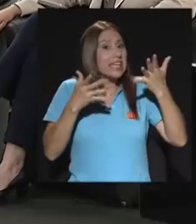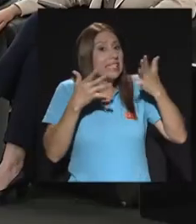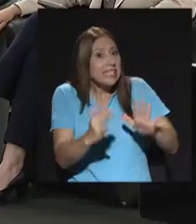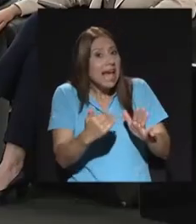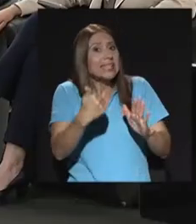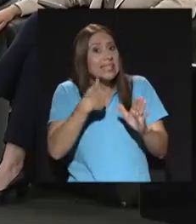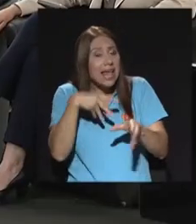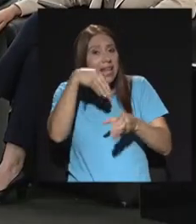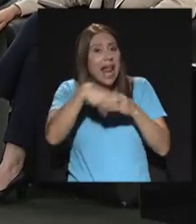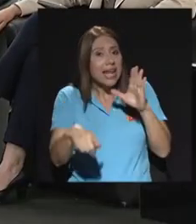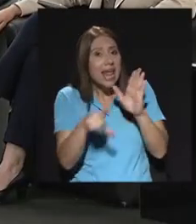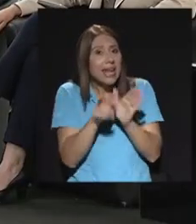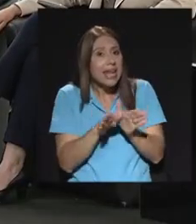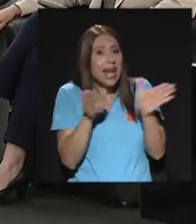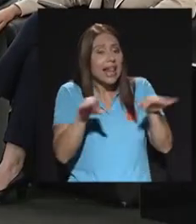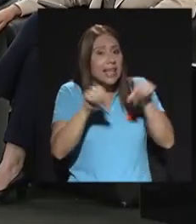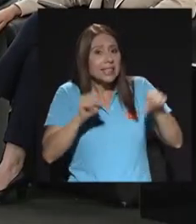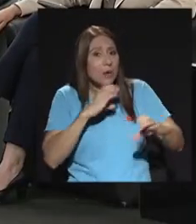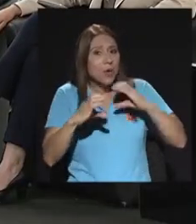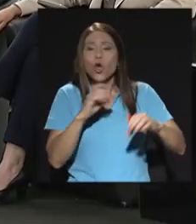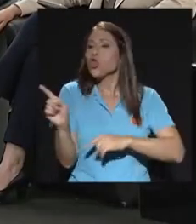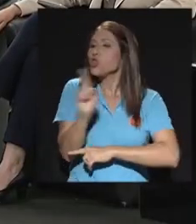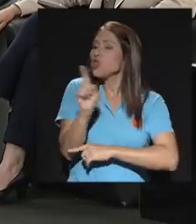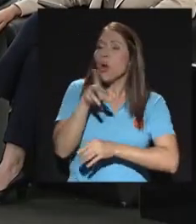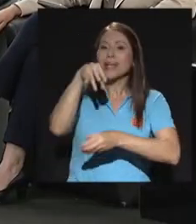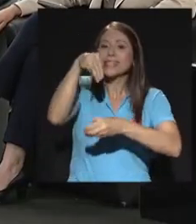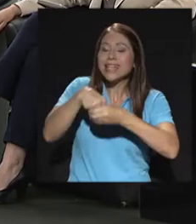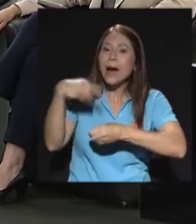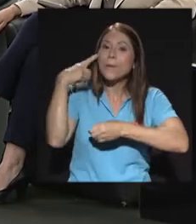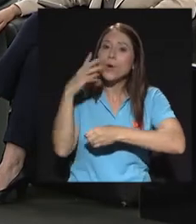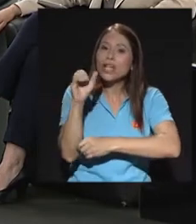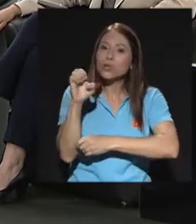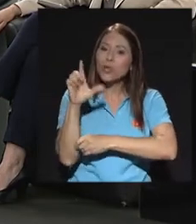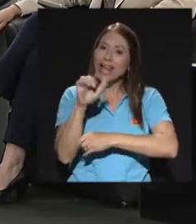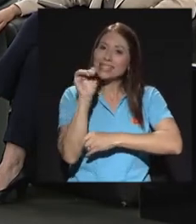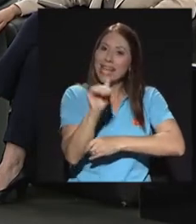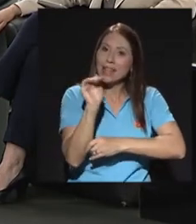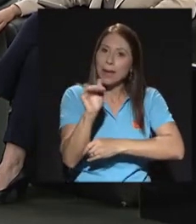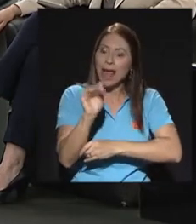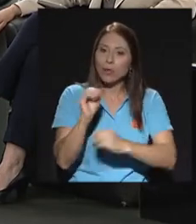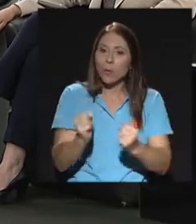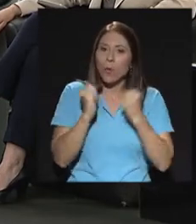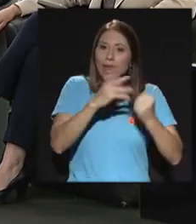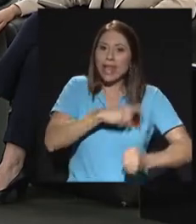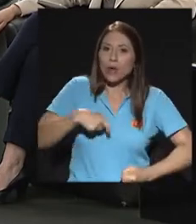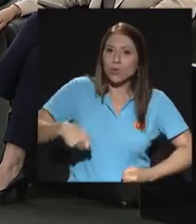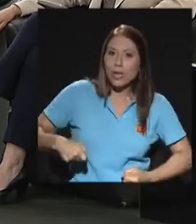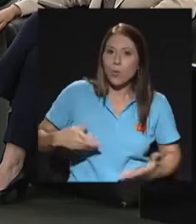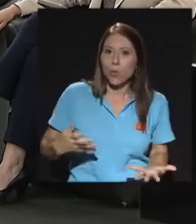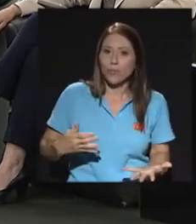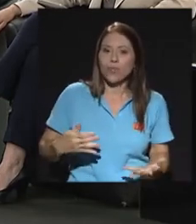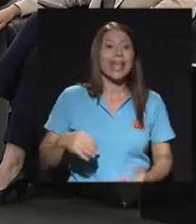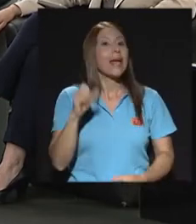No lo está, puesto que la SUTEL está ahí interpelando al Poder Ejecutivo. Bueno, vale,